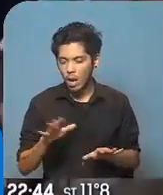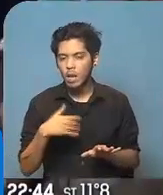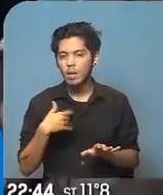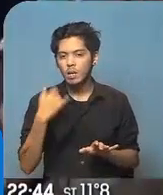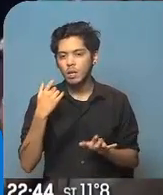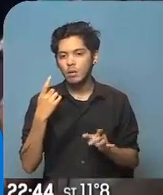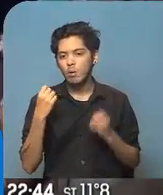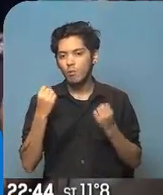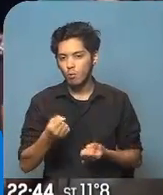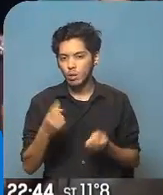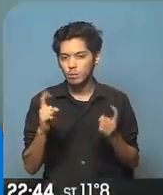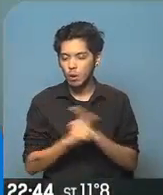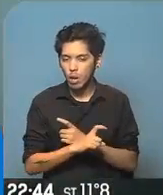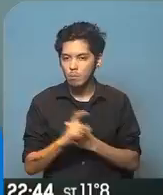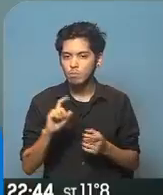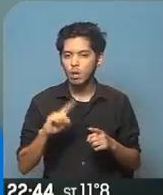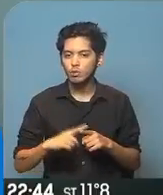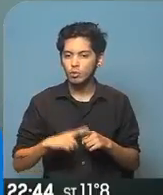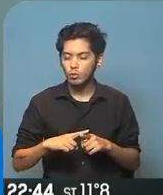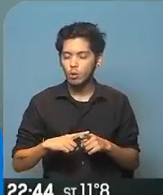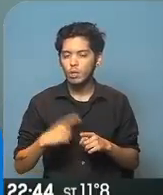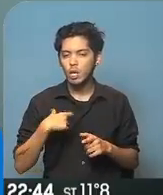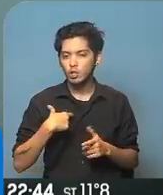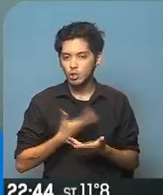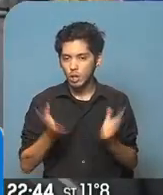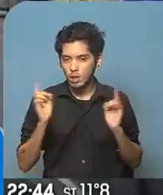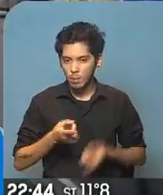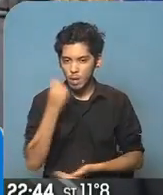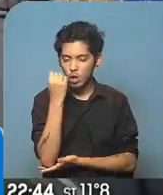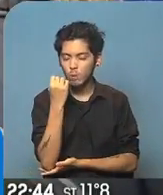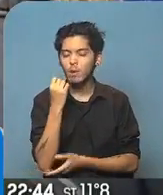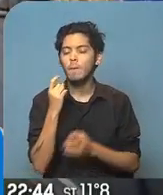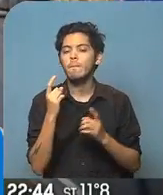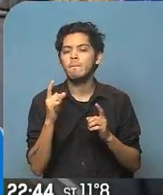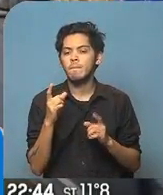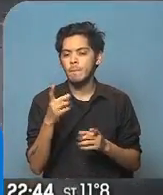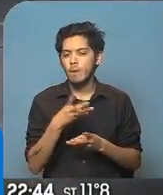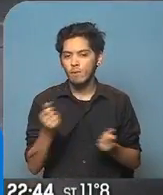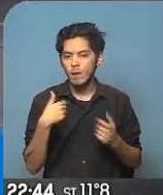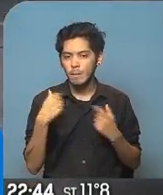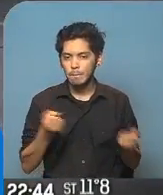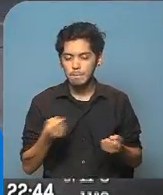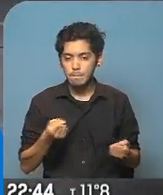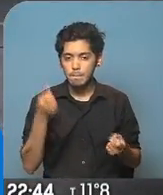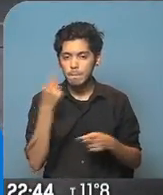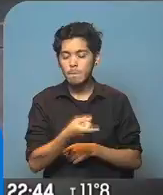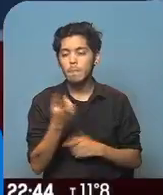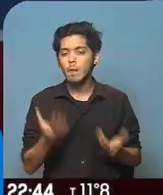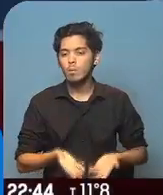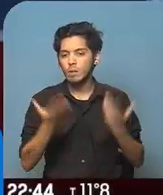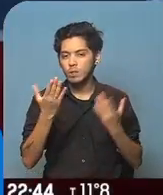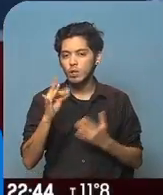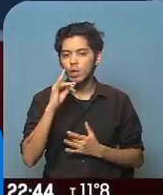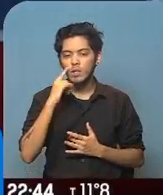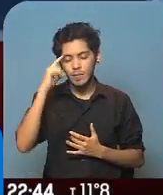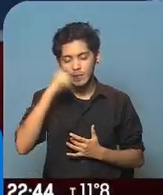social y económica. En un desesperado intento por poner fin a la huelga camionera contra la suba desmedida del diésel